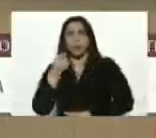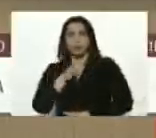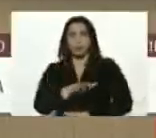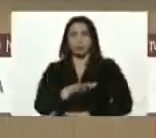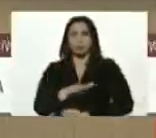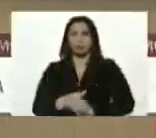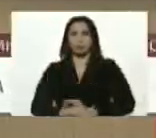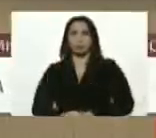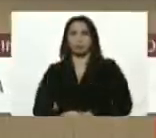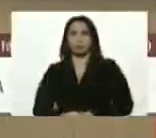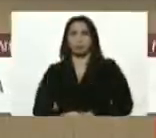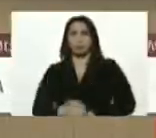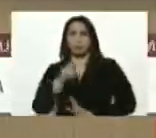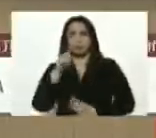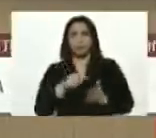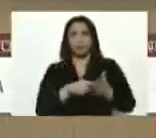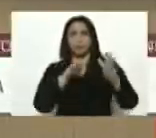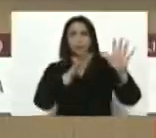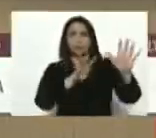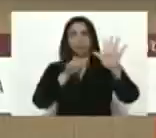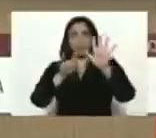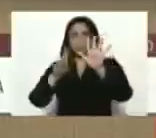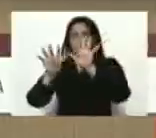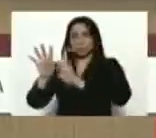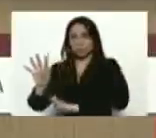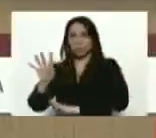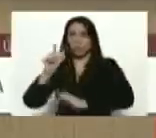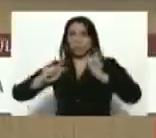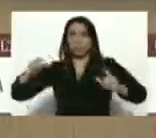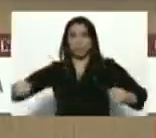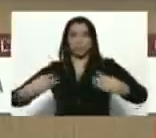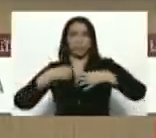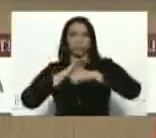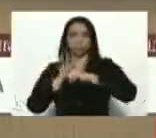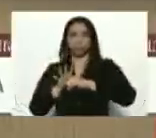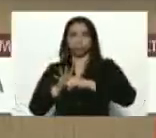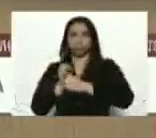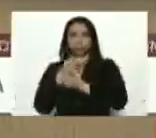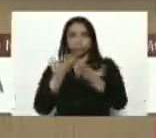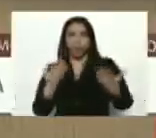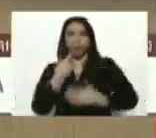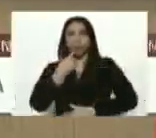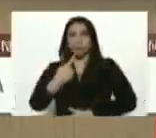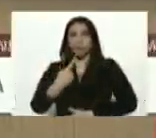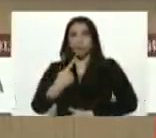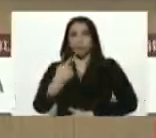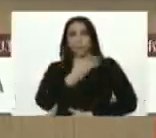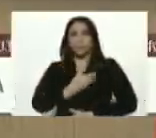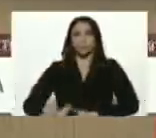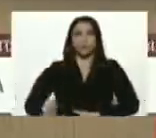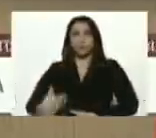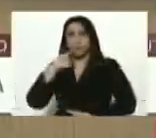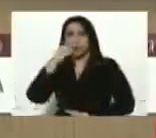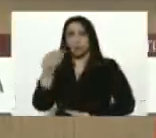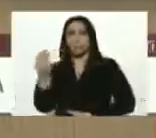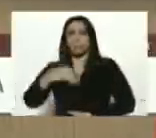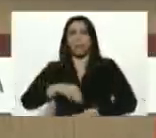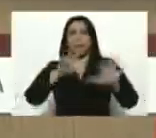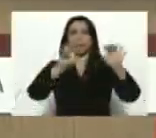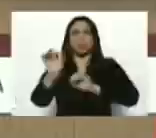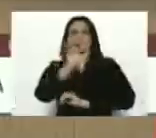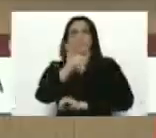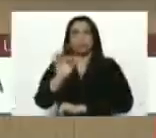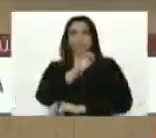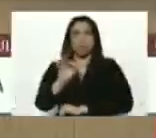fallecidas y de 1.964 casos activos. De ello, como lo dijo ayer el presidente Nicolás Maduro, más del 80%